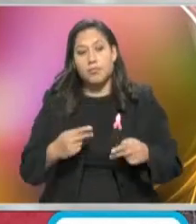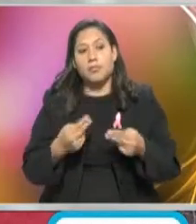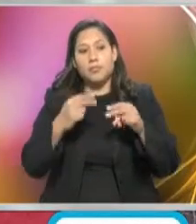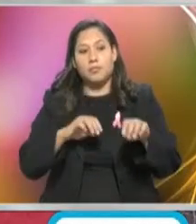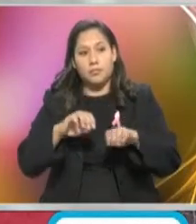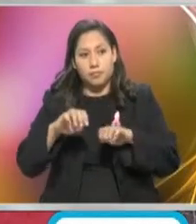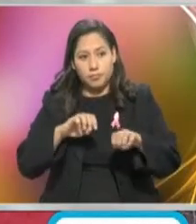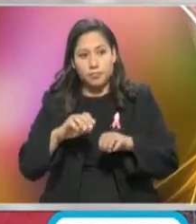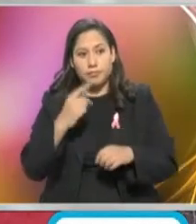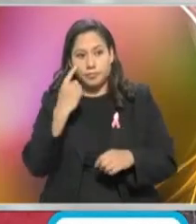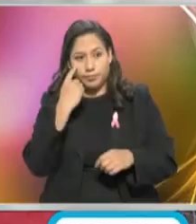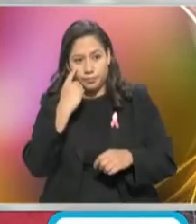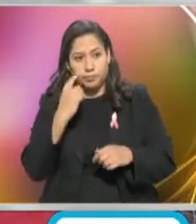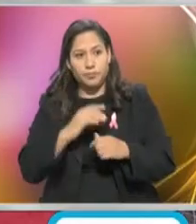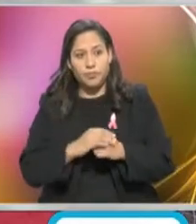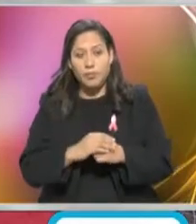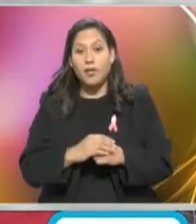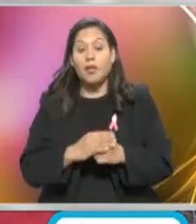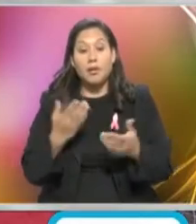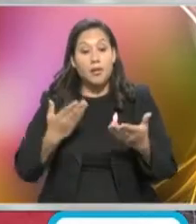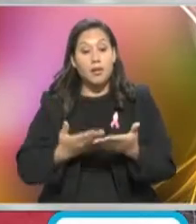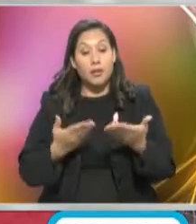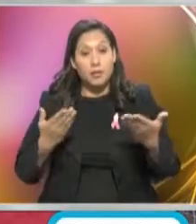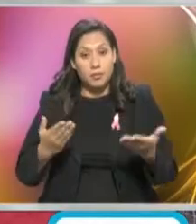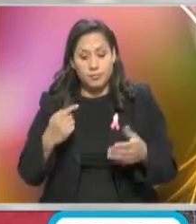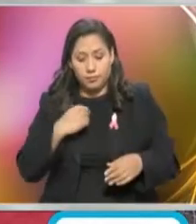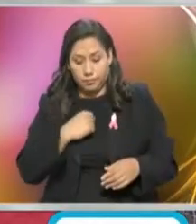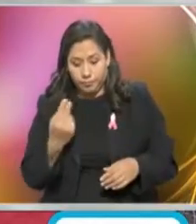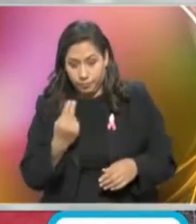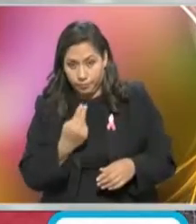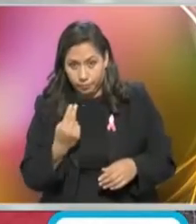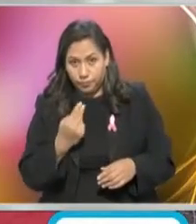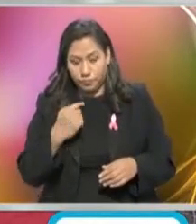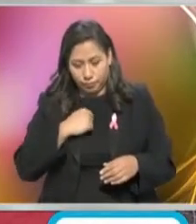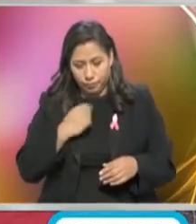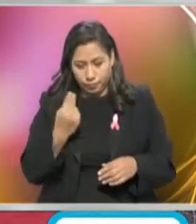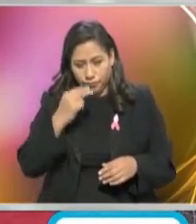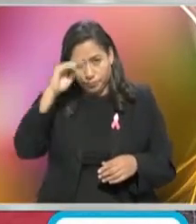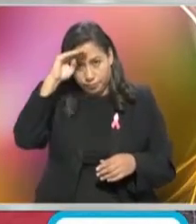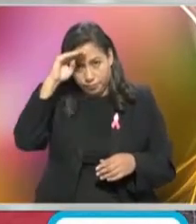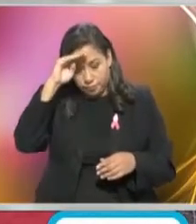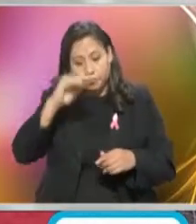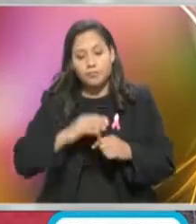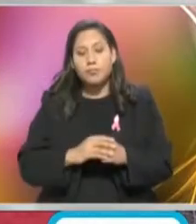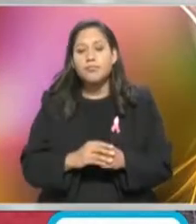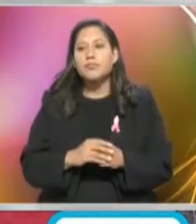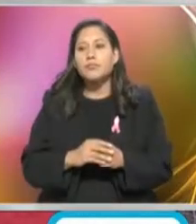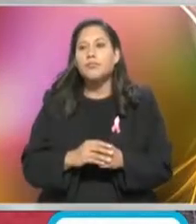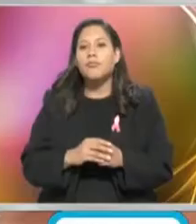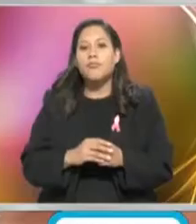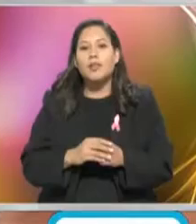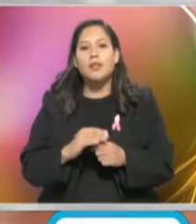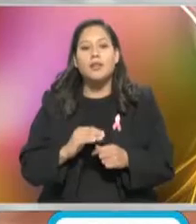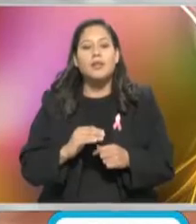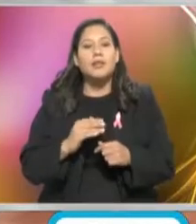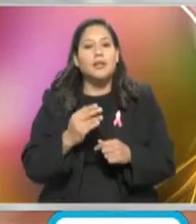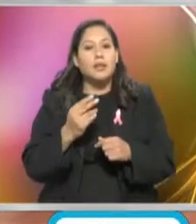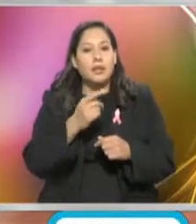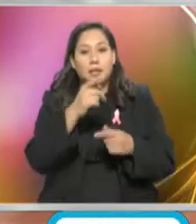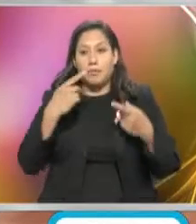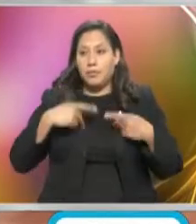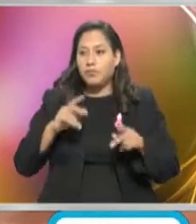emprendedores. Sí. Mira, actualmente lo que necesitamos nosotros pensar es en satisfacer necesidades de